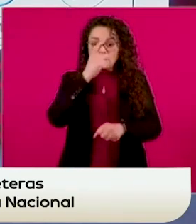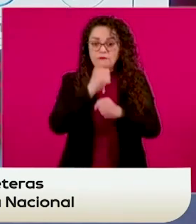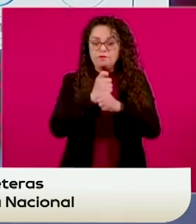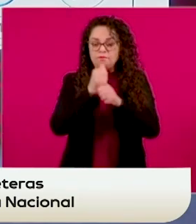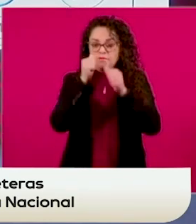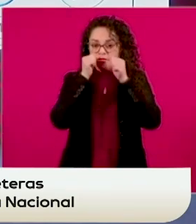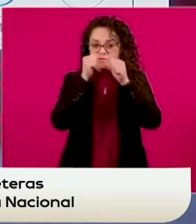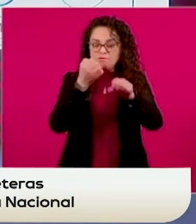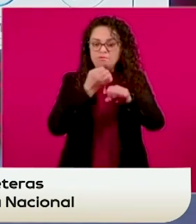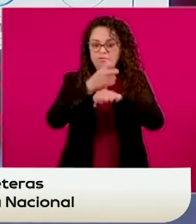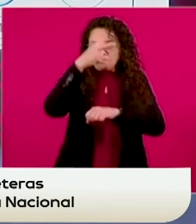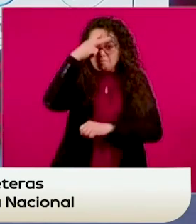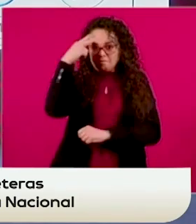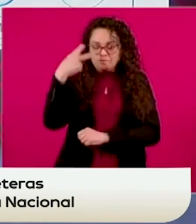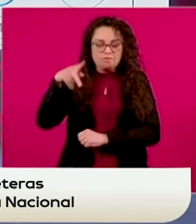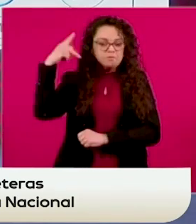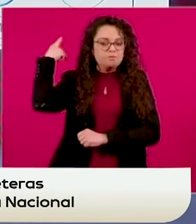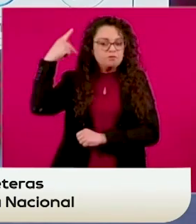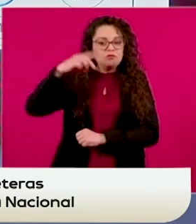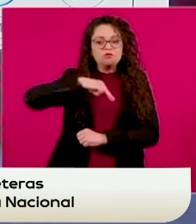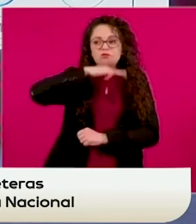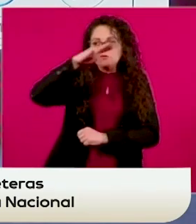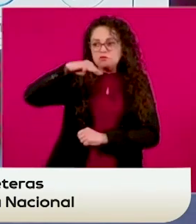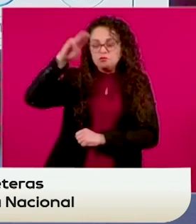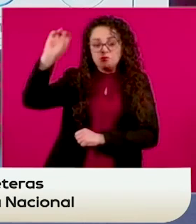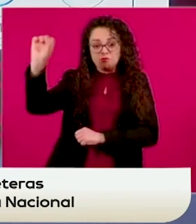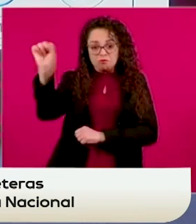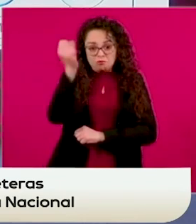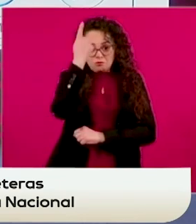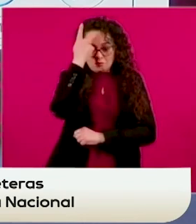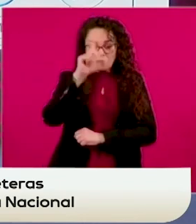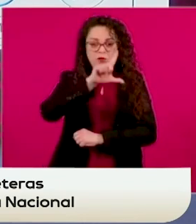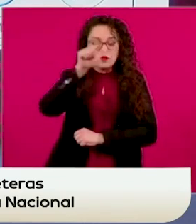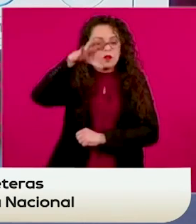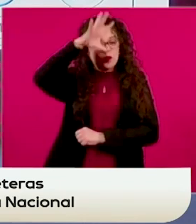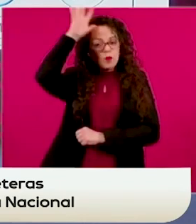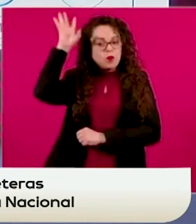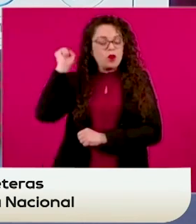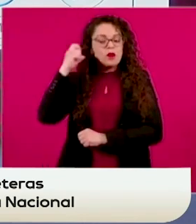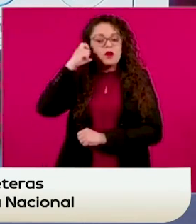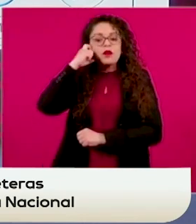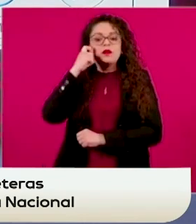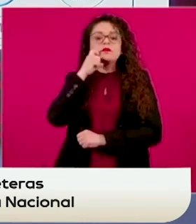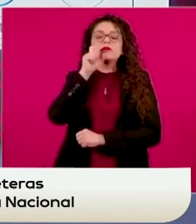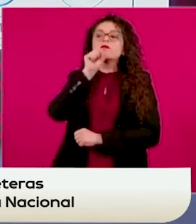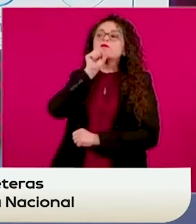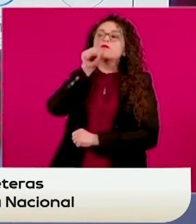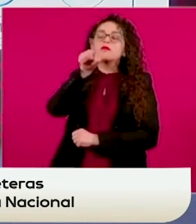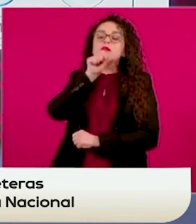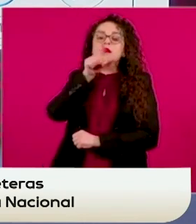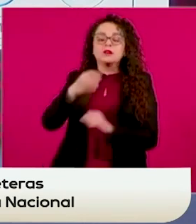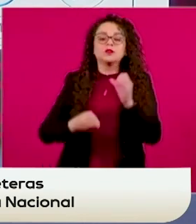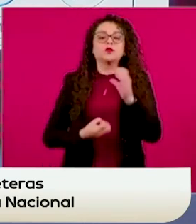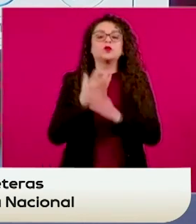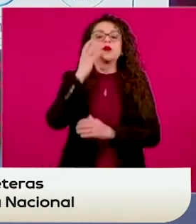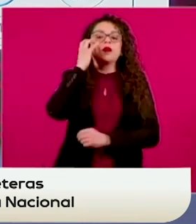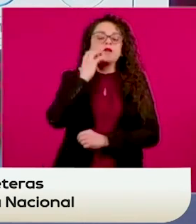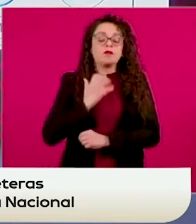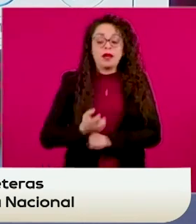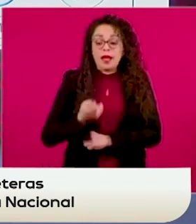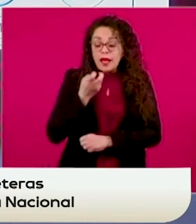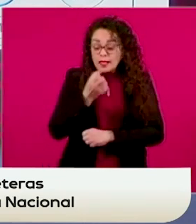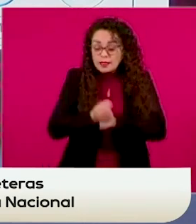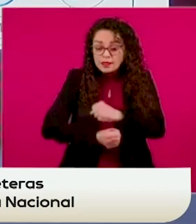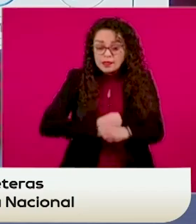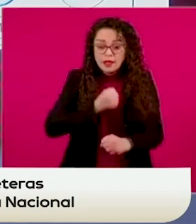Puebla, Michoacán y San Luis Potosí, y posteriormente Morelos, Guerrero, Jalisco y Nuevo León. Y en este año también